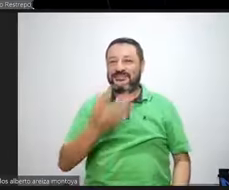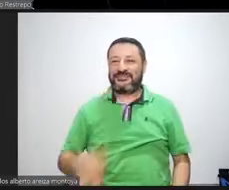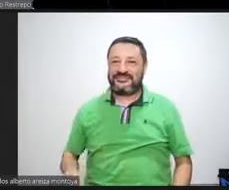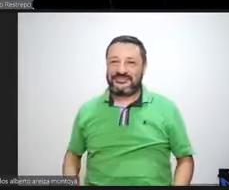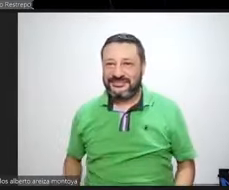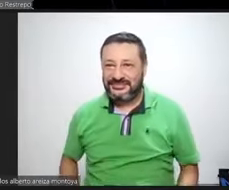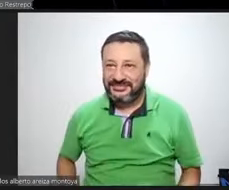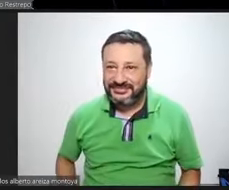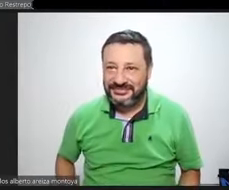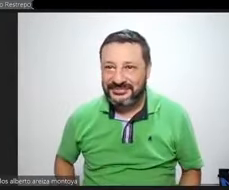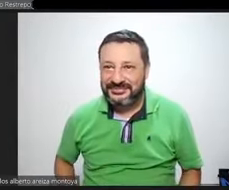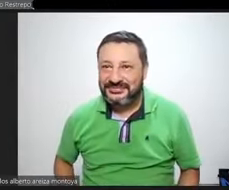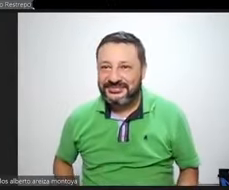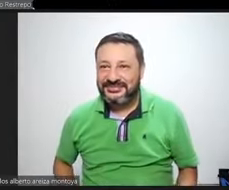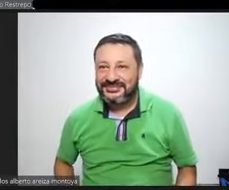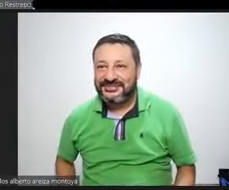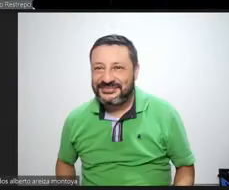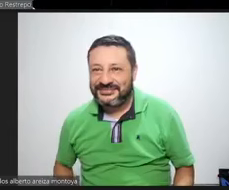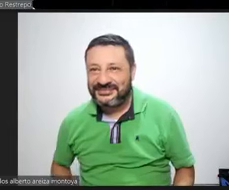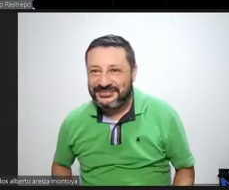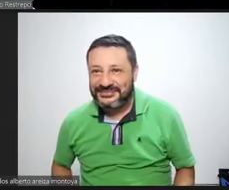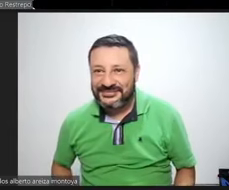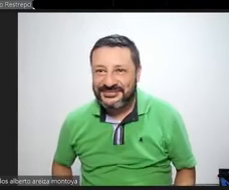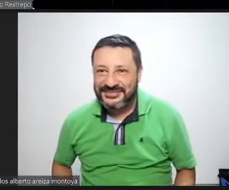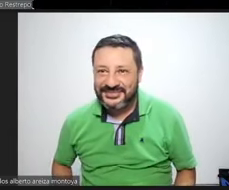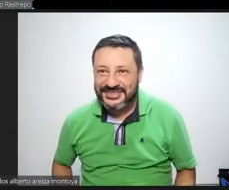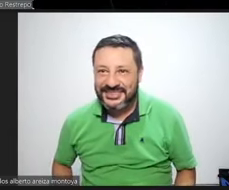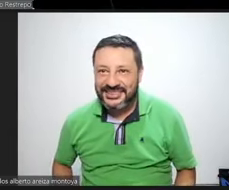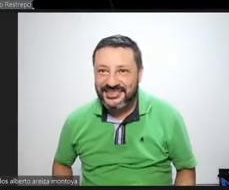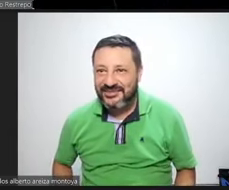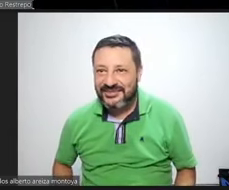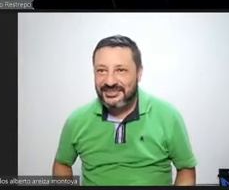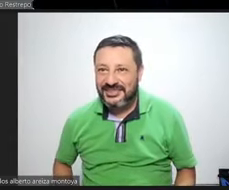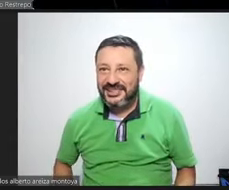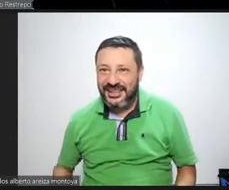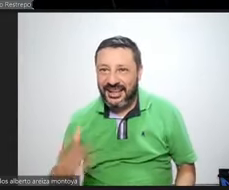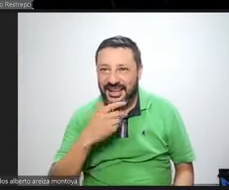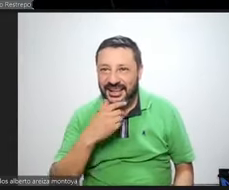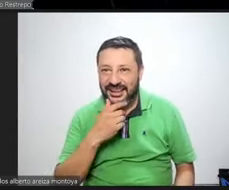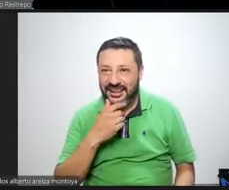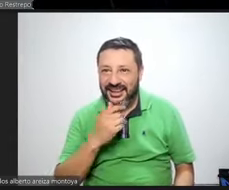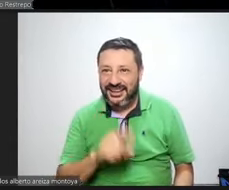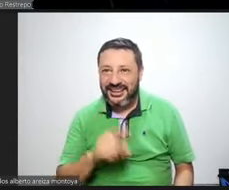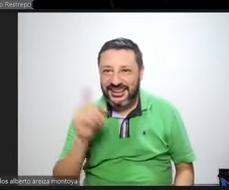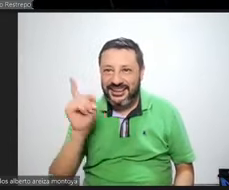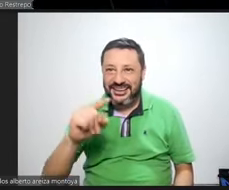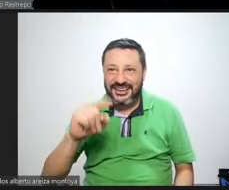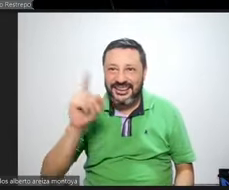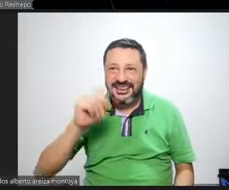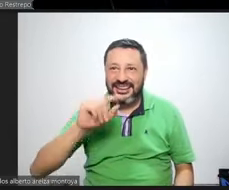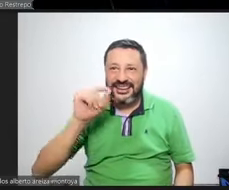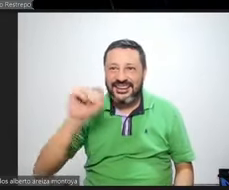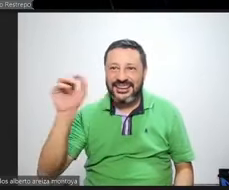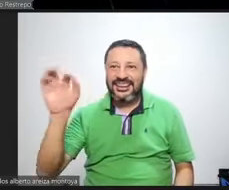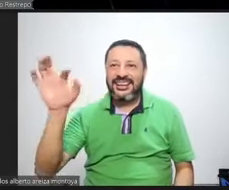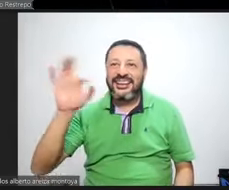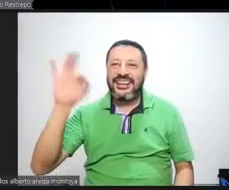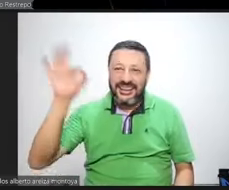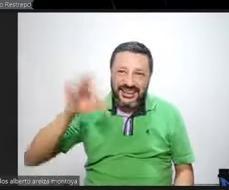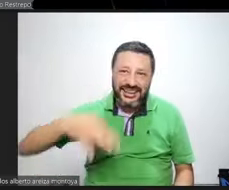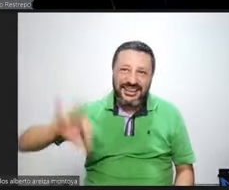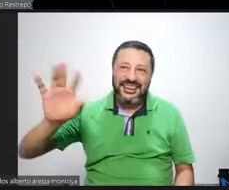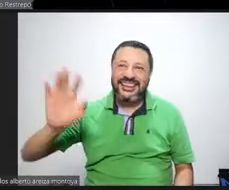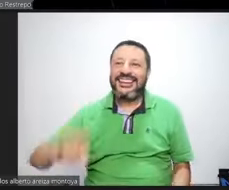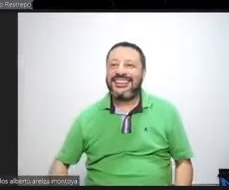como fisioterapeuta de la selección Colombia y cada una fue pasando y yo le dije, usted se parece un postre, Catalina. Postre limón, Gabriela